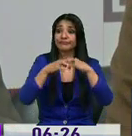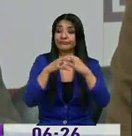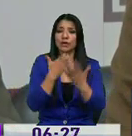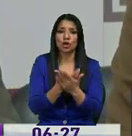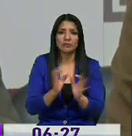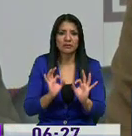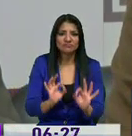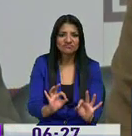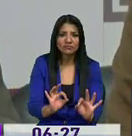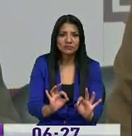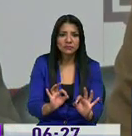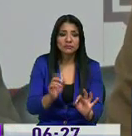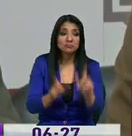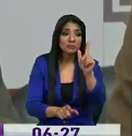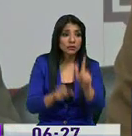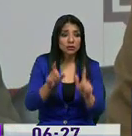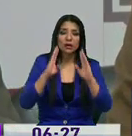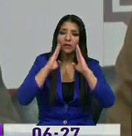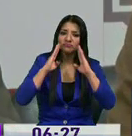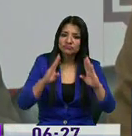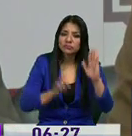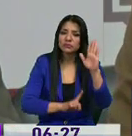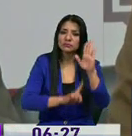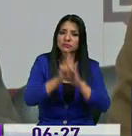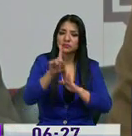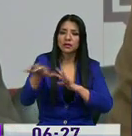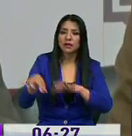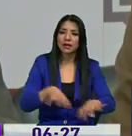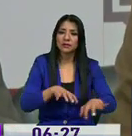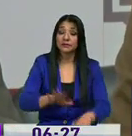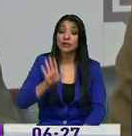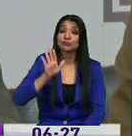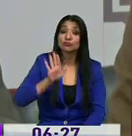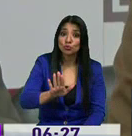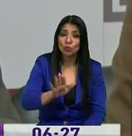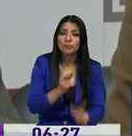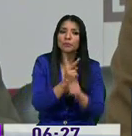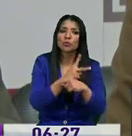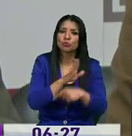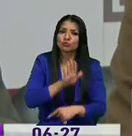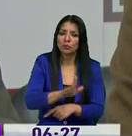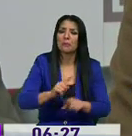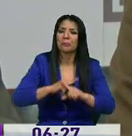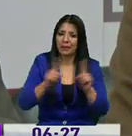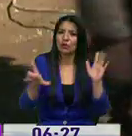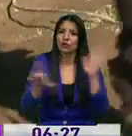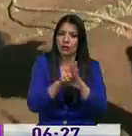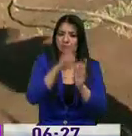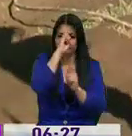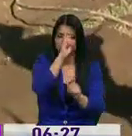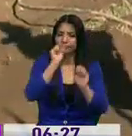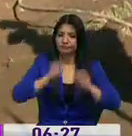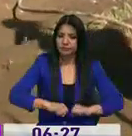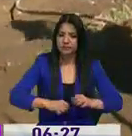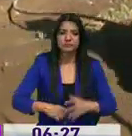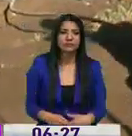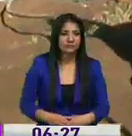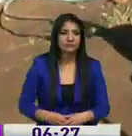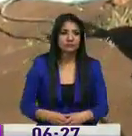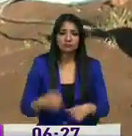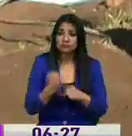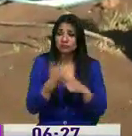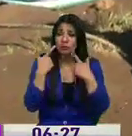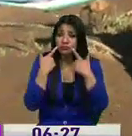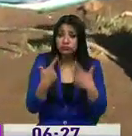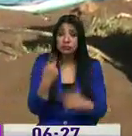darle respuestas de desarrollo a las actividades productivas legales que se desarrollan en la zona el trabajo minucioso permitió